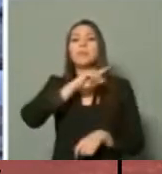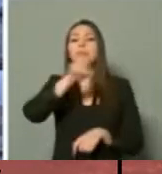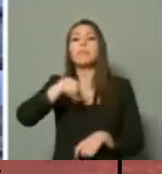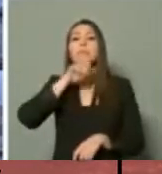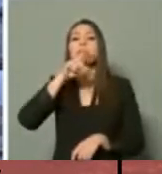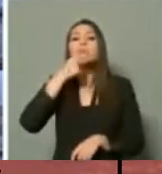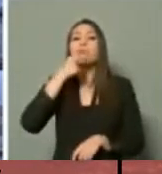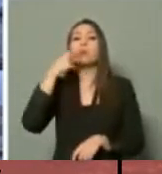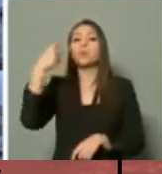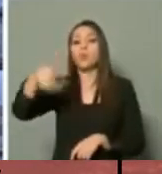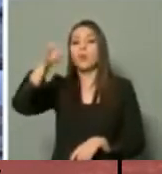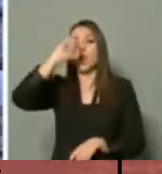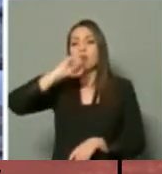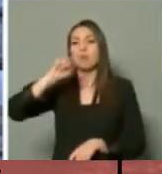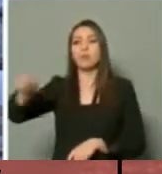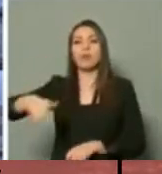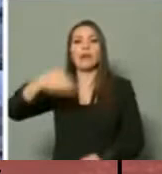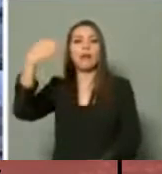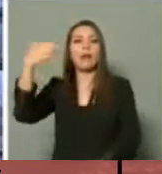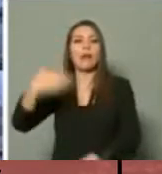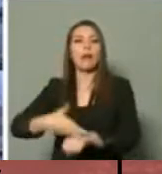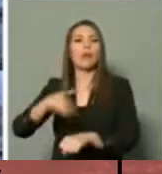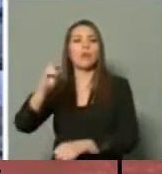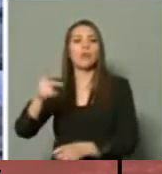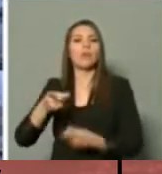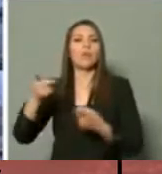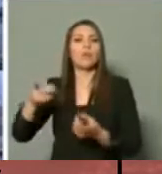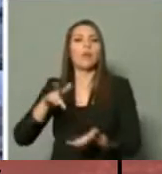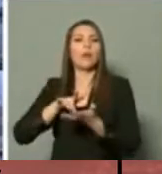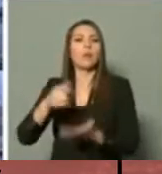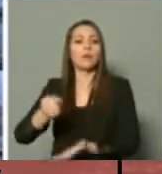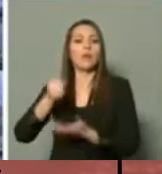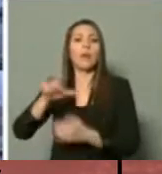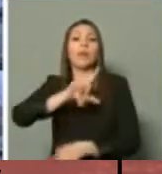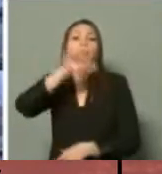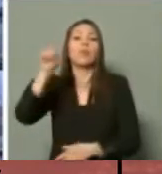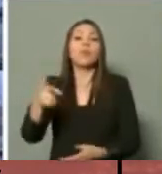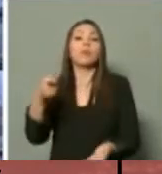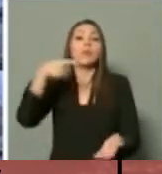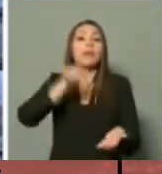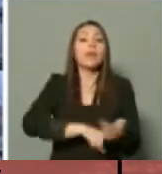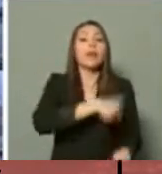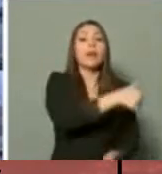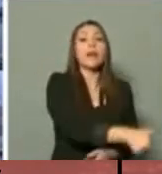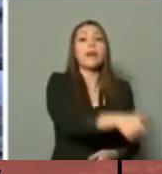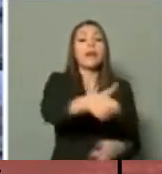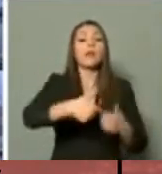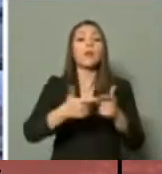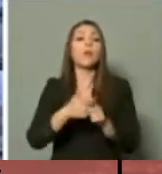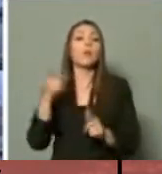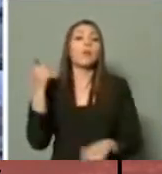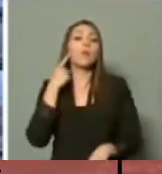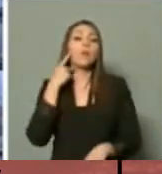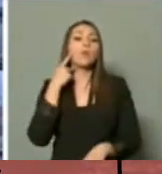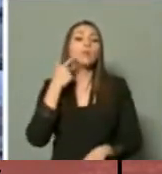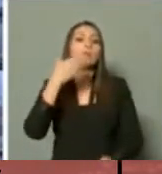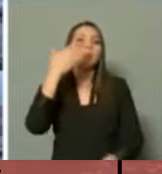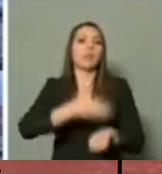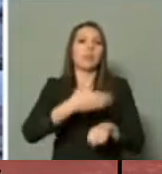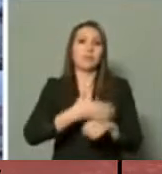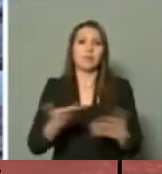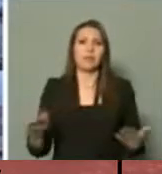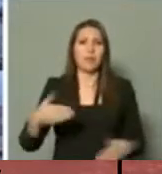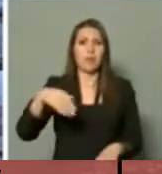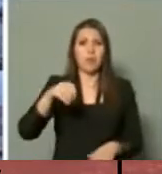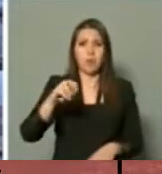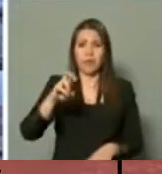Por su patrón fueron castigados. Y obviamente fueron sancionados al interior de sus partidos. Morena no puede ya legislar en la ciudad. Morena no